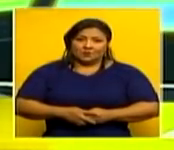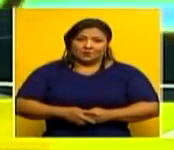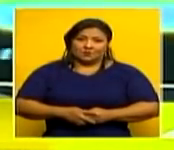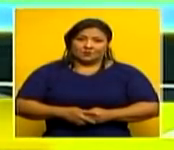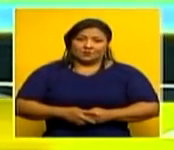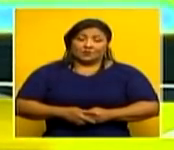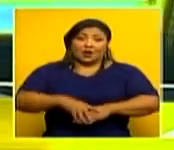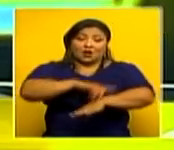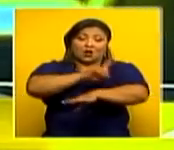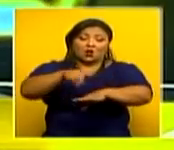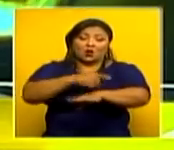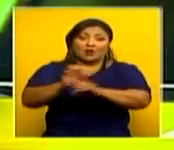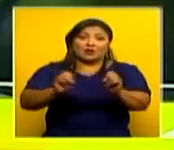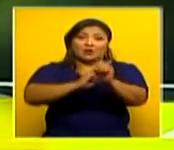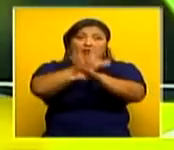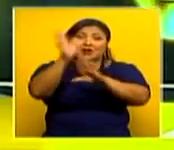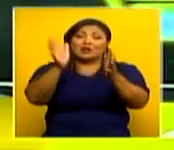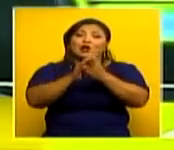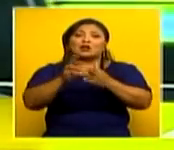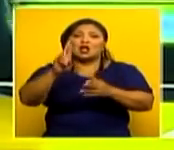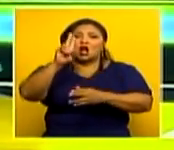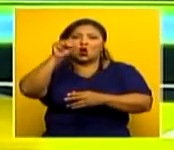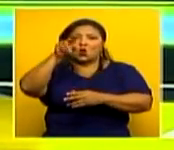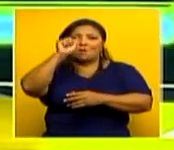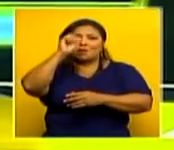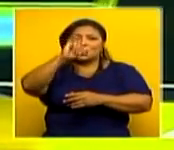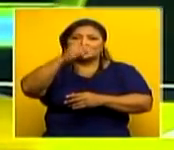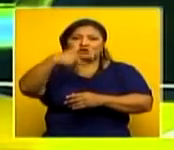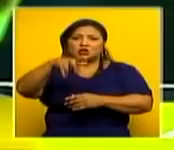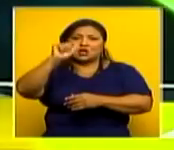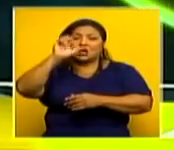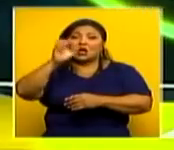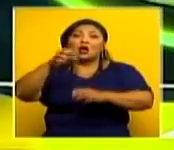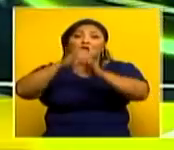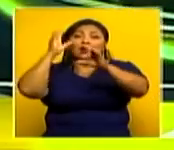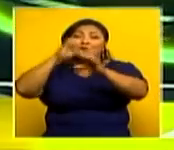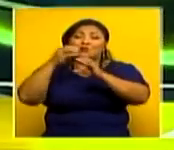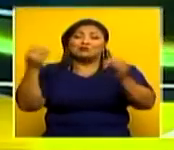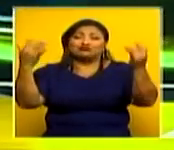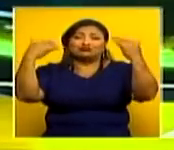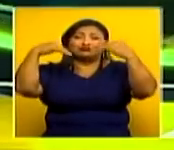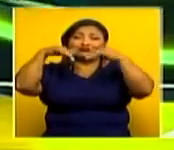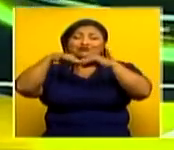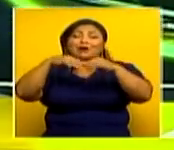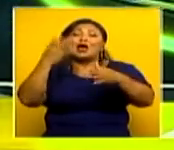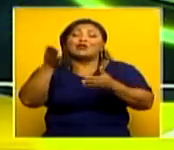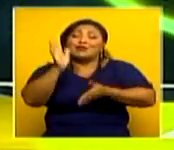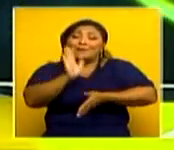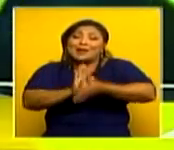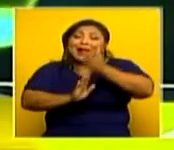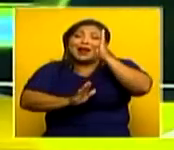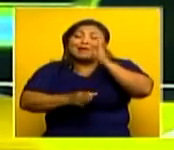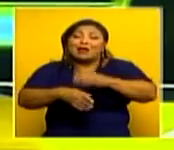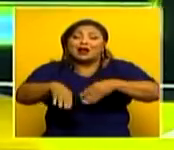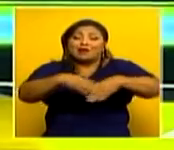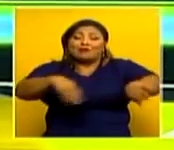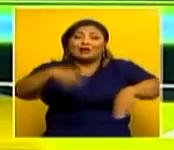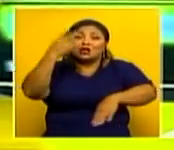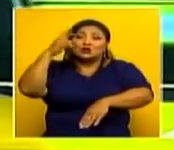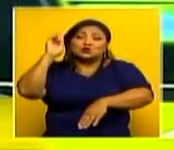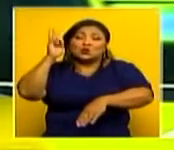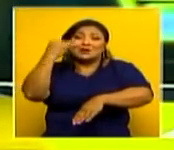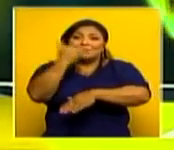En horas de la madrugada, desde Rumichaca salieron buses gratuitos llenos de venezolanos con destino a la frontera sur del país. Esto